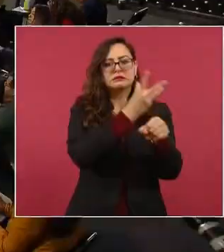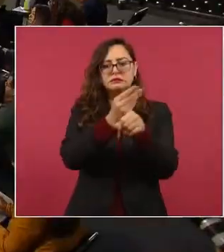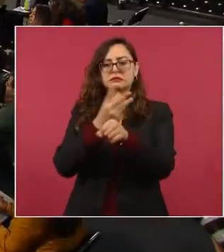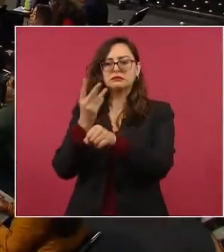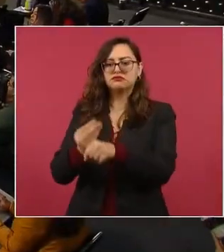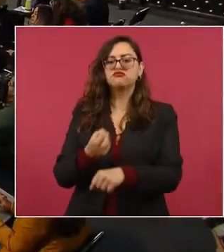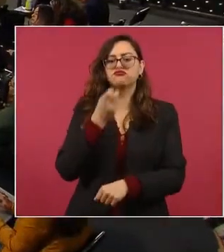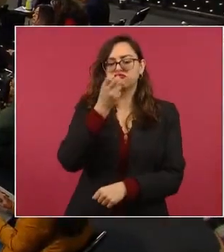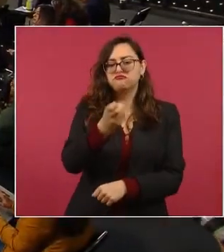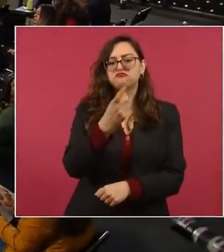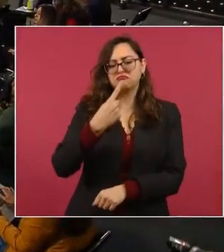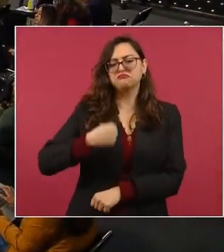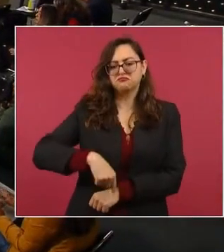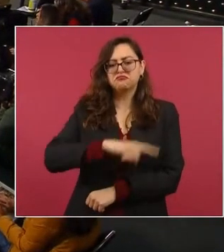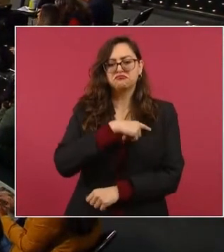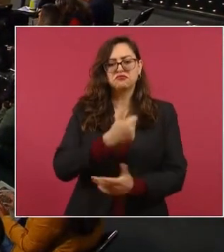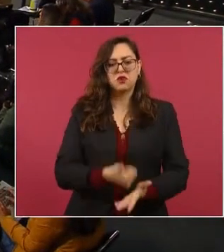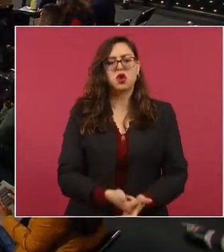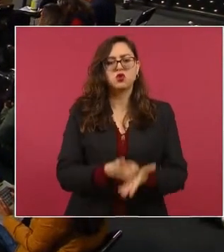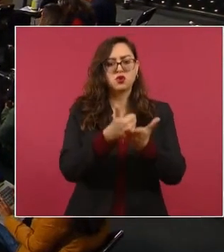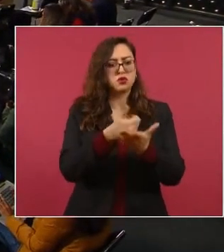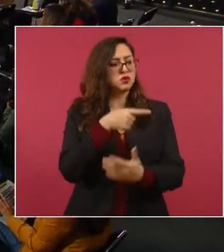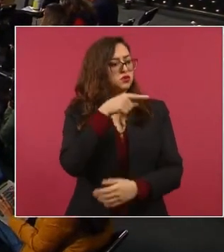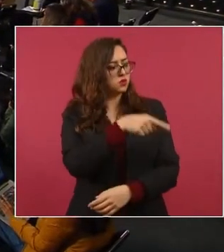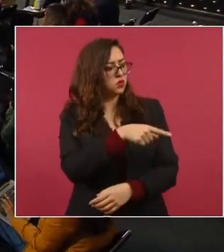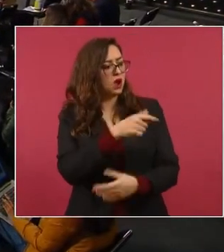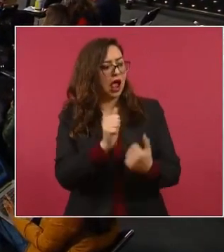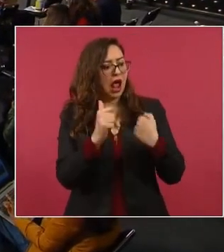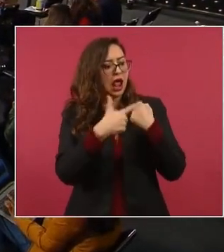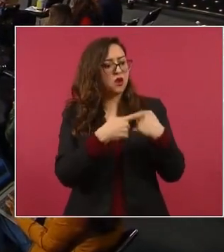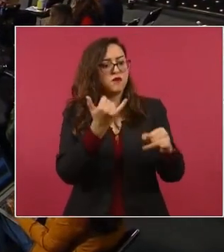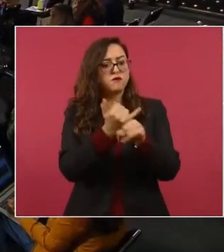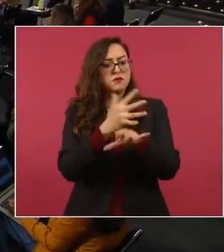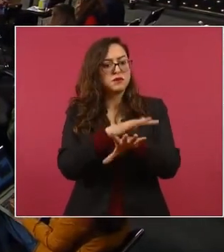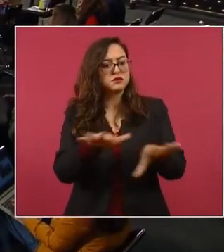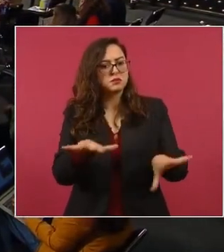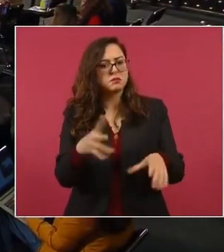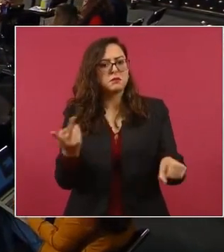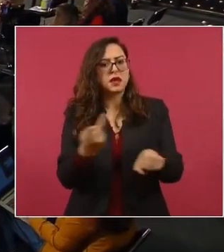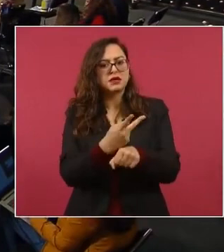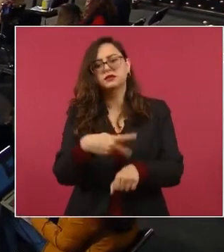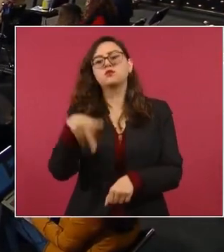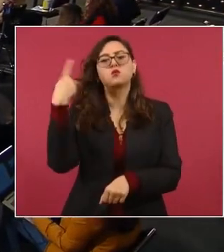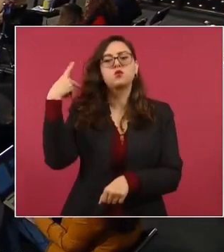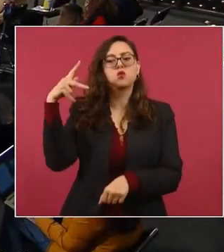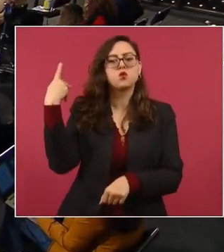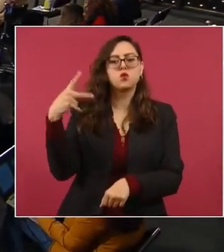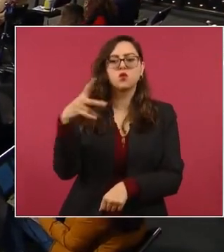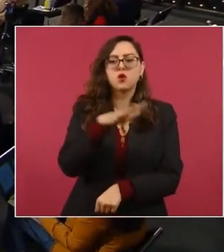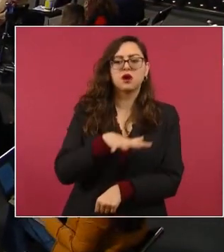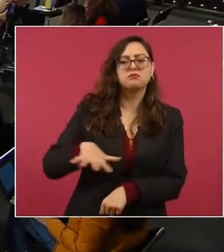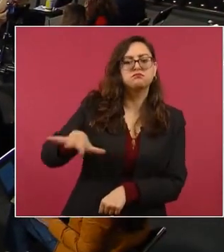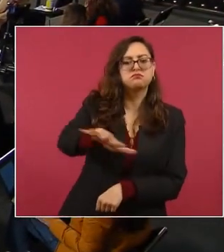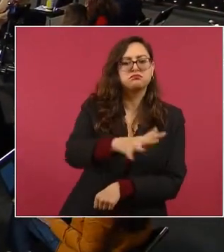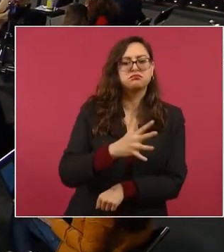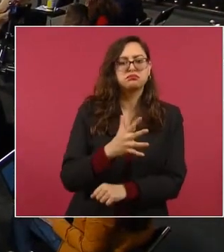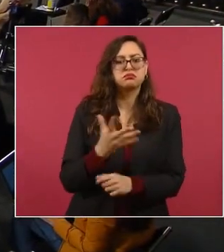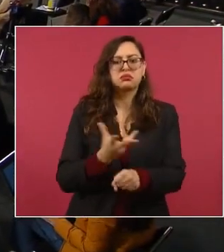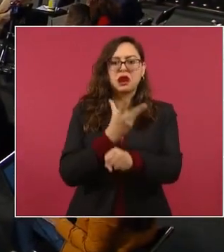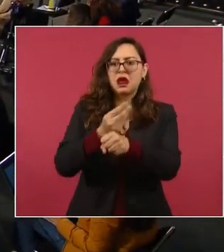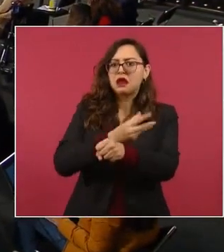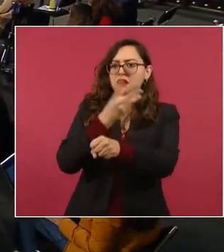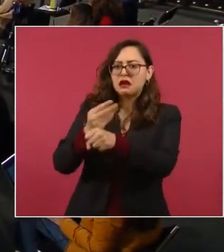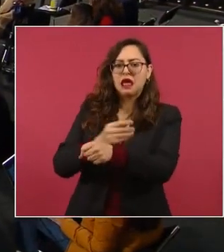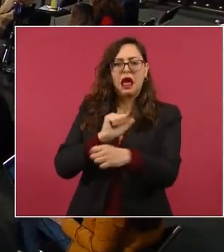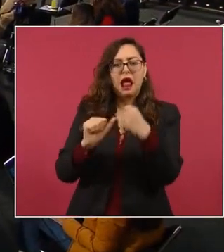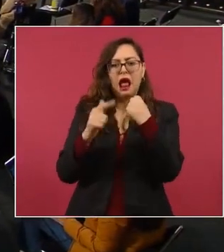corresponde. Y sí, Diego, si tienes alguna información sobre Puebla, sobre